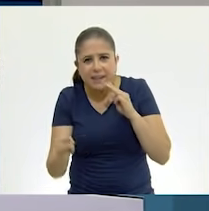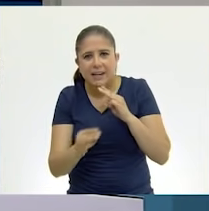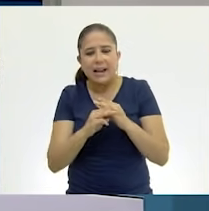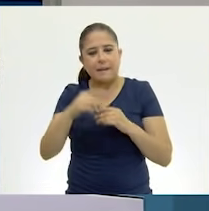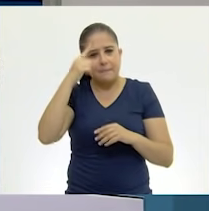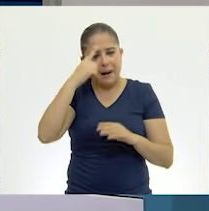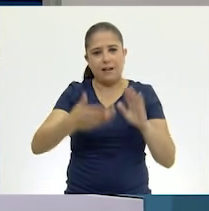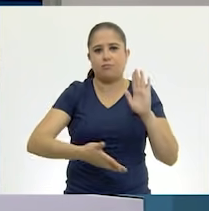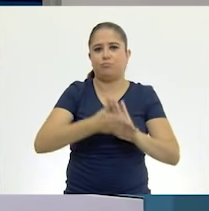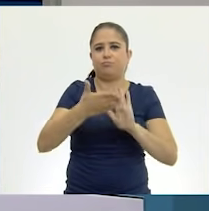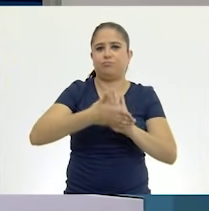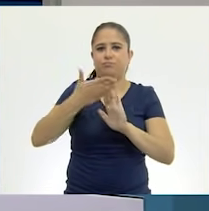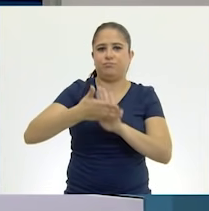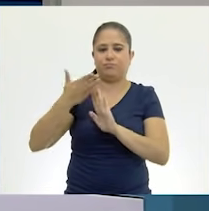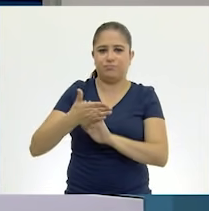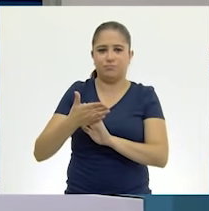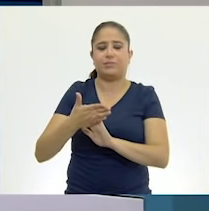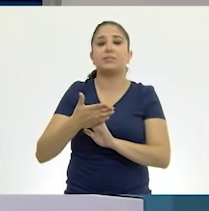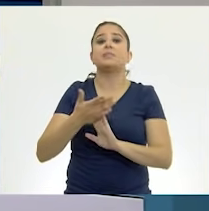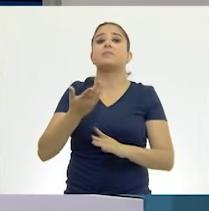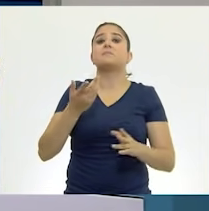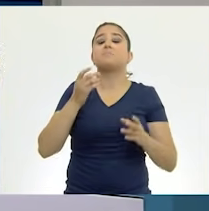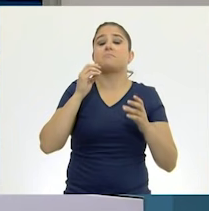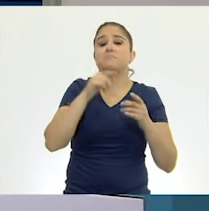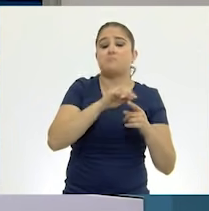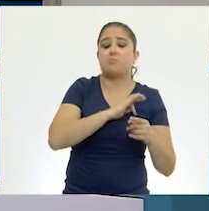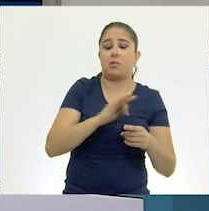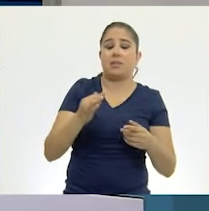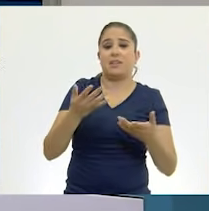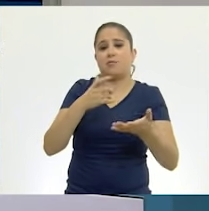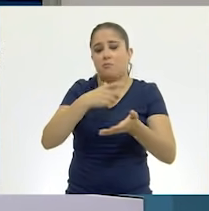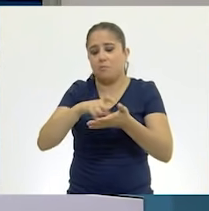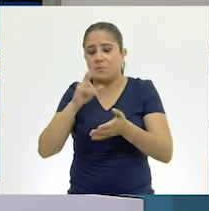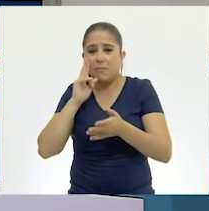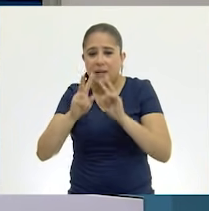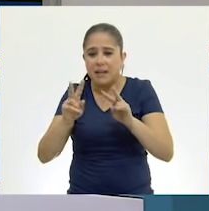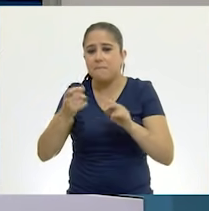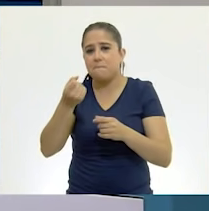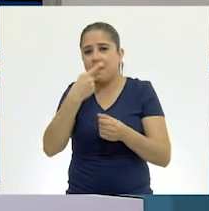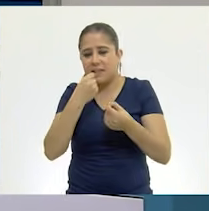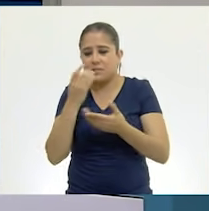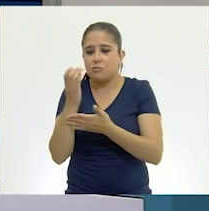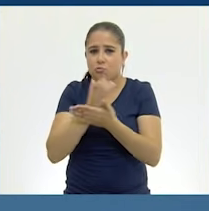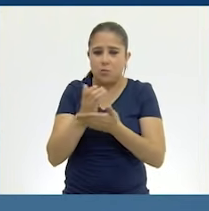para la construcción, vestimenta o la obtención de sustancias medicinales.